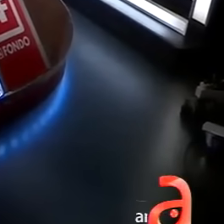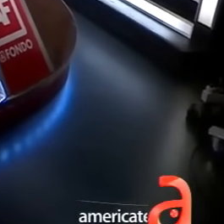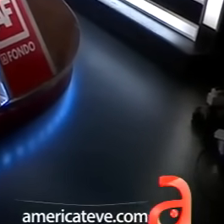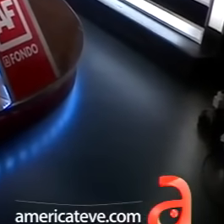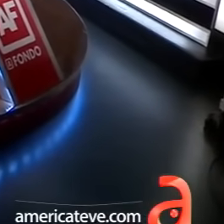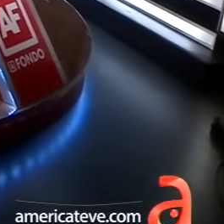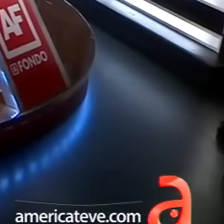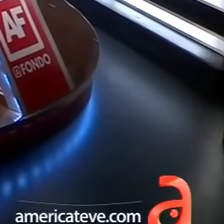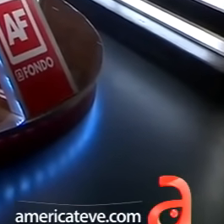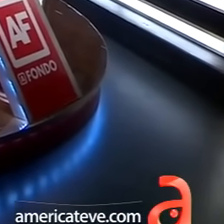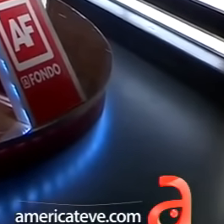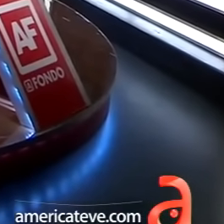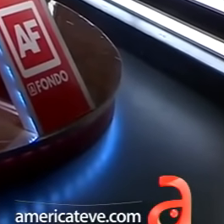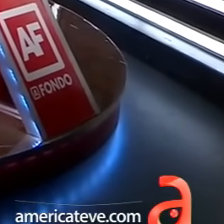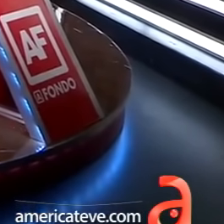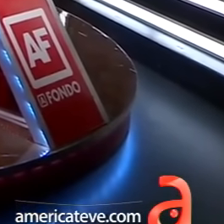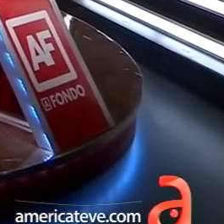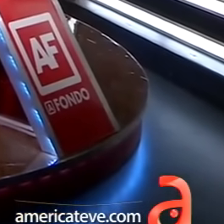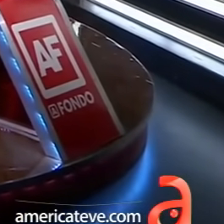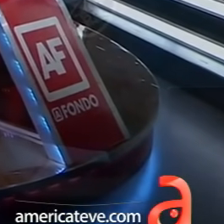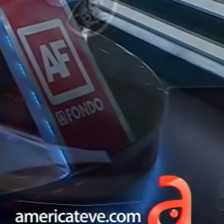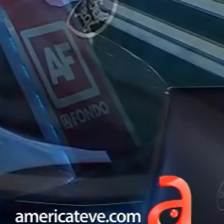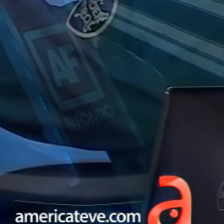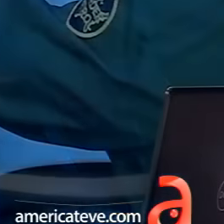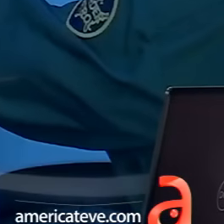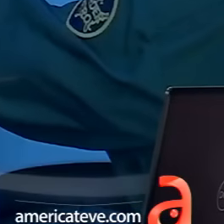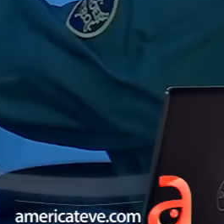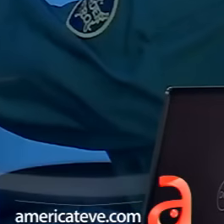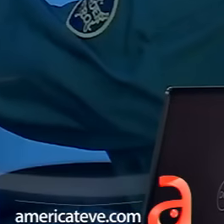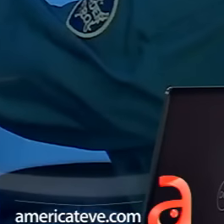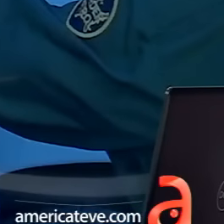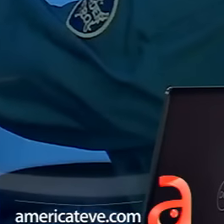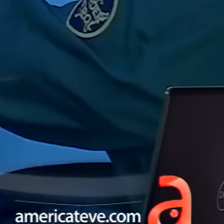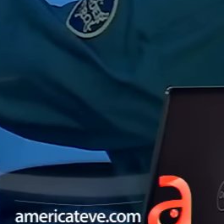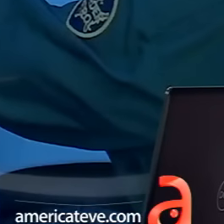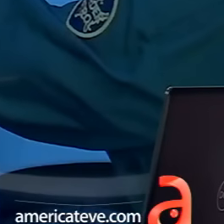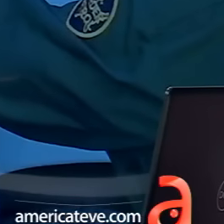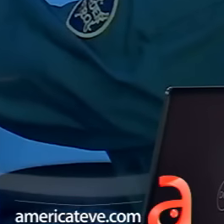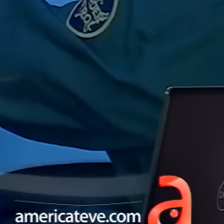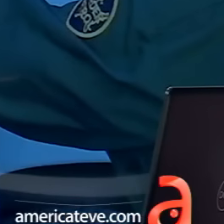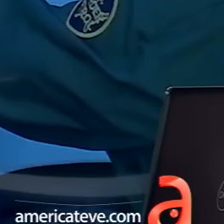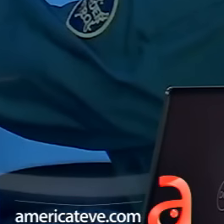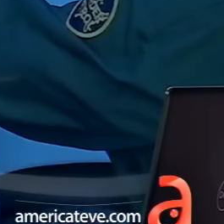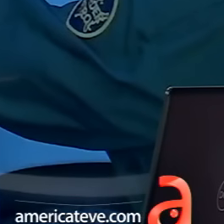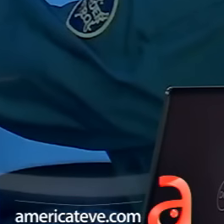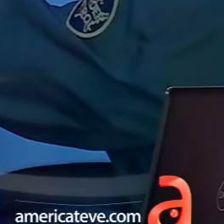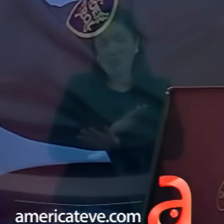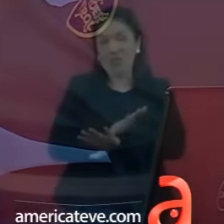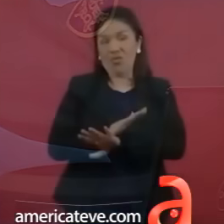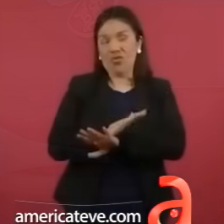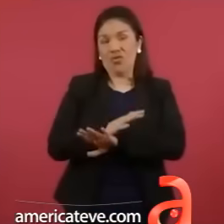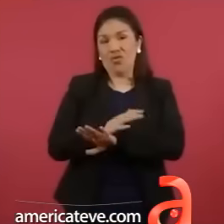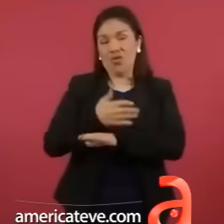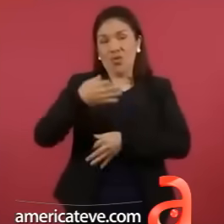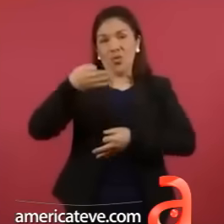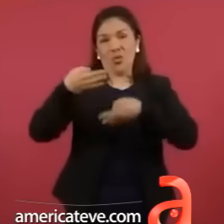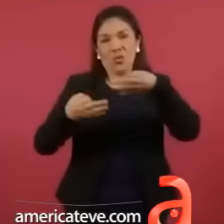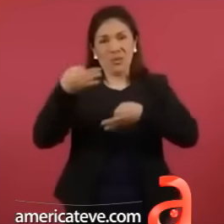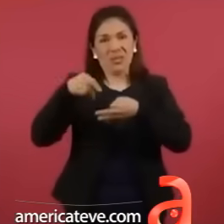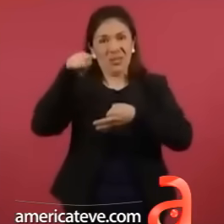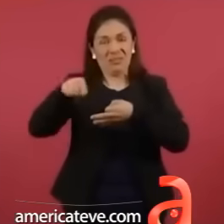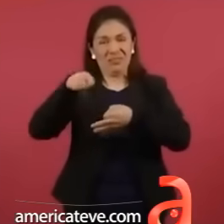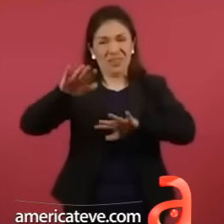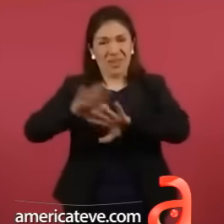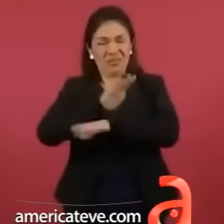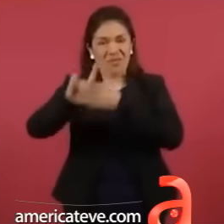está en el aire Juan Manuel cao a fondo a ver el presidente mexicano Andrés Manuel López Obrador le ha pedido